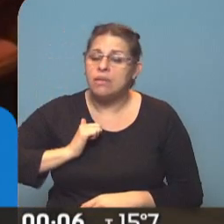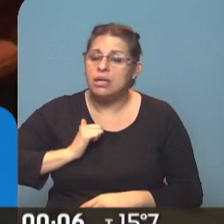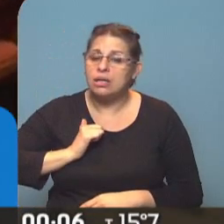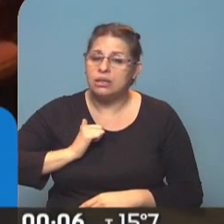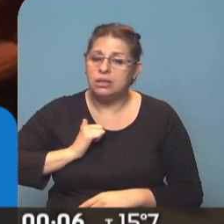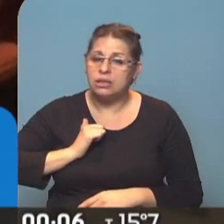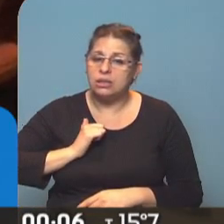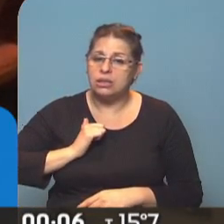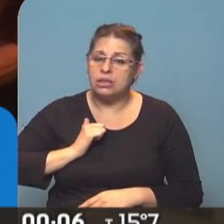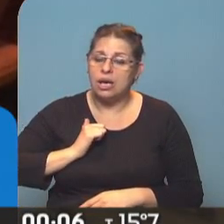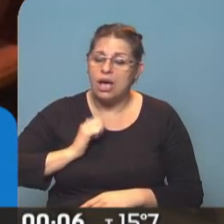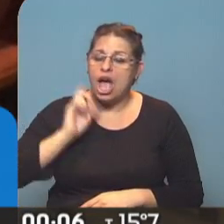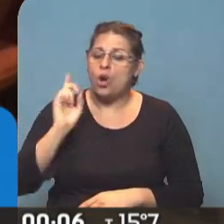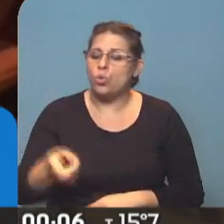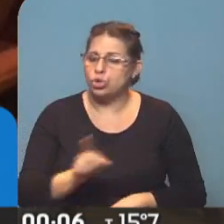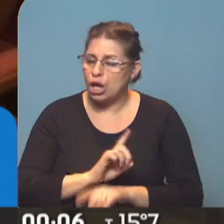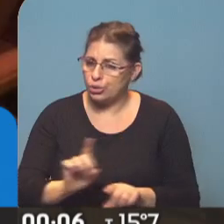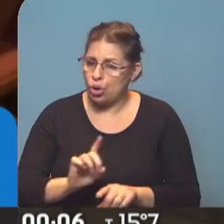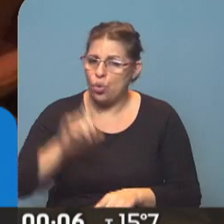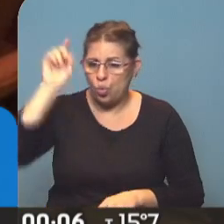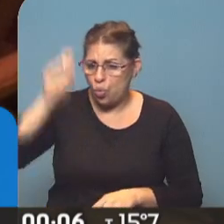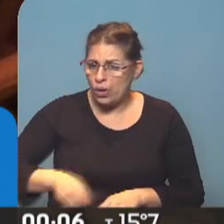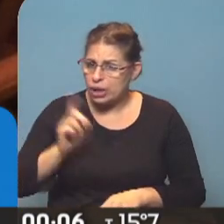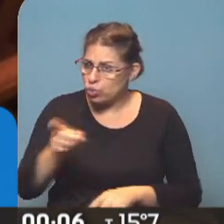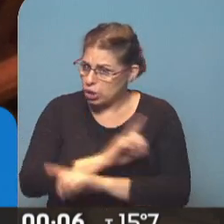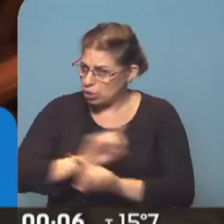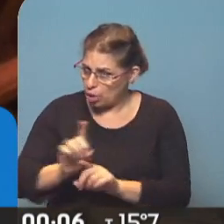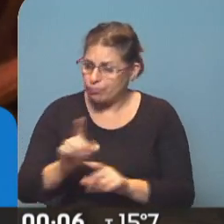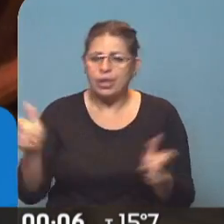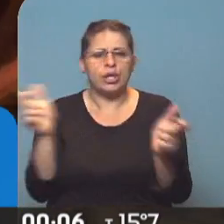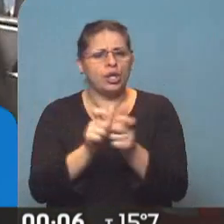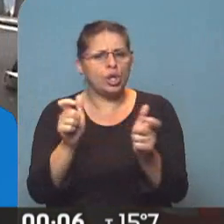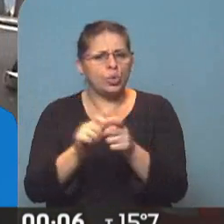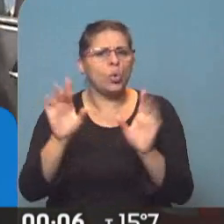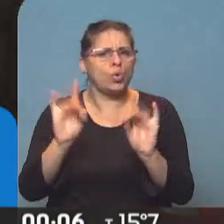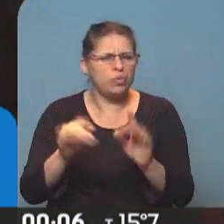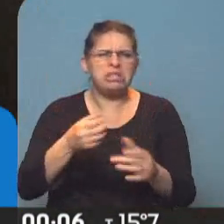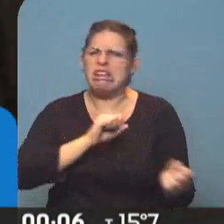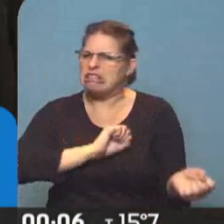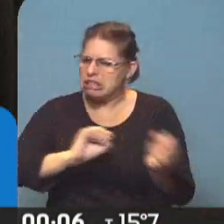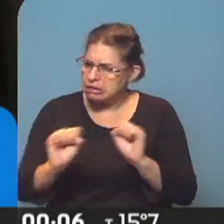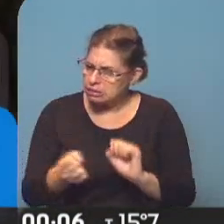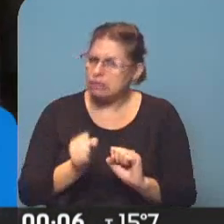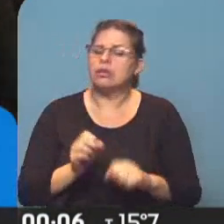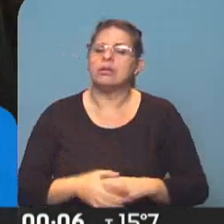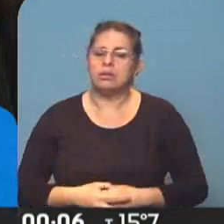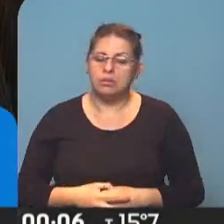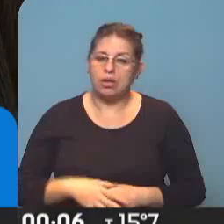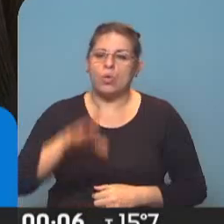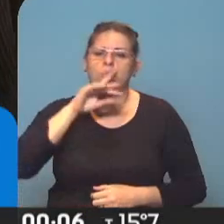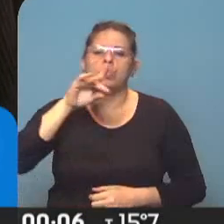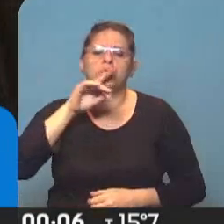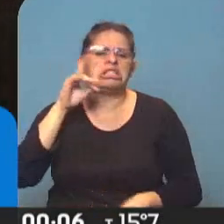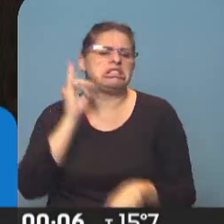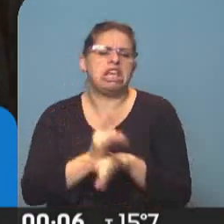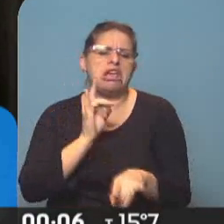está siendo acusada por el juez. La reunión fue muy dura, ¿no? Muy agresiva, en donde Bullrich todo el